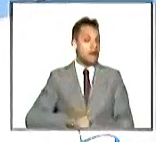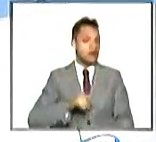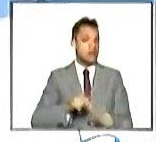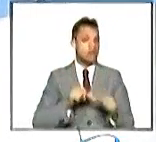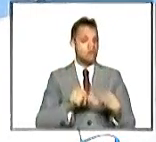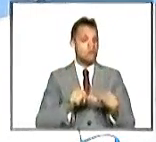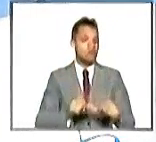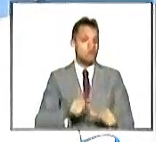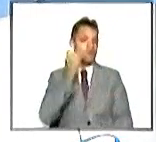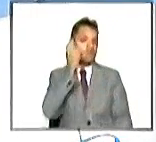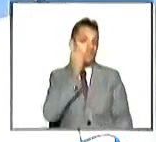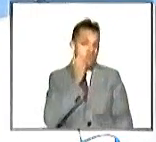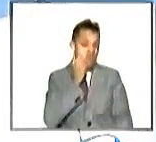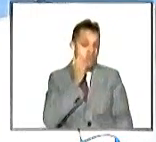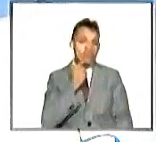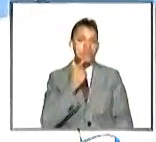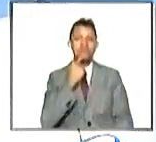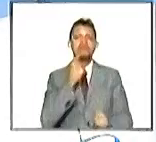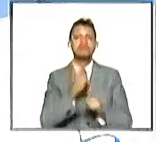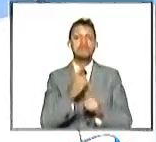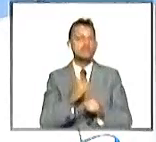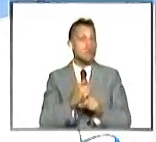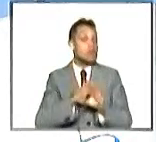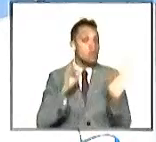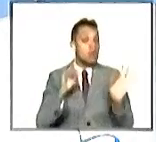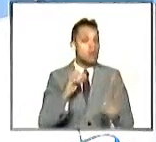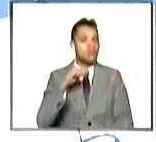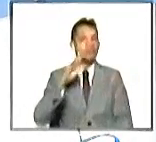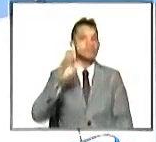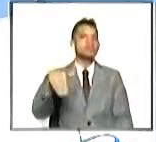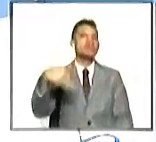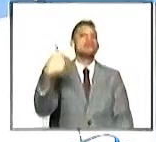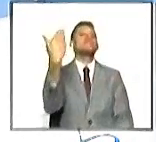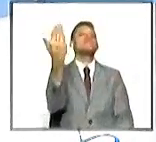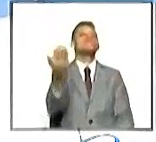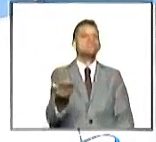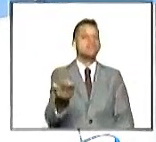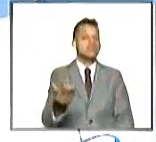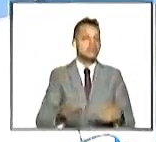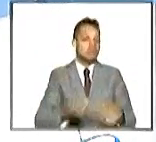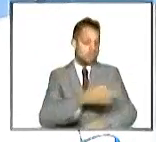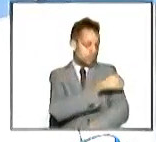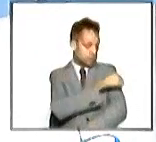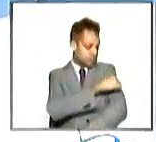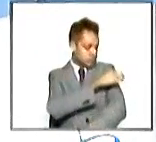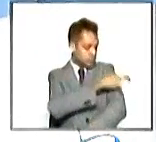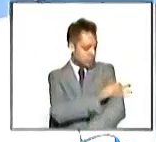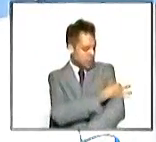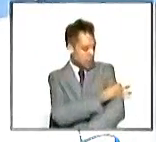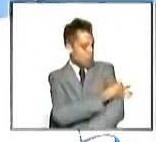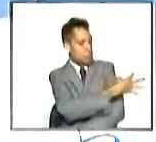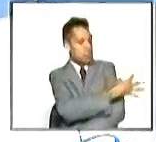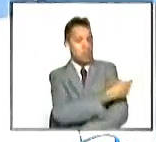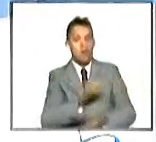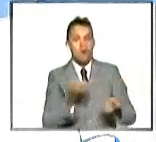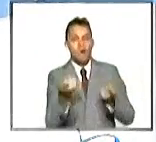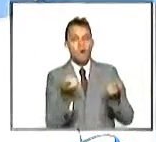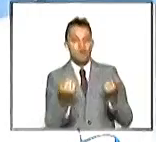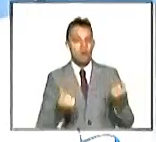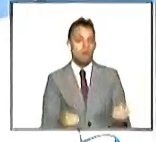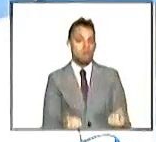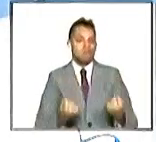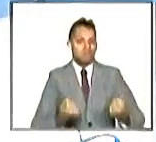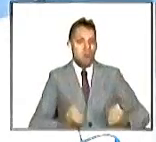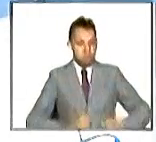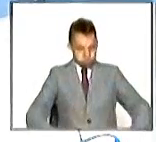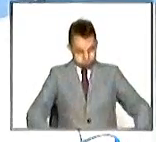ser muy, muy delicado con eso. Y después va, pues, el problema para quitarla o controlar el peso otra vez, ese trastorno